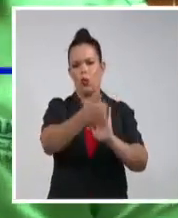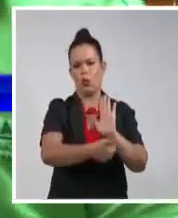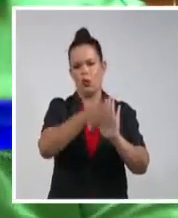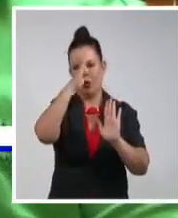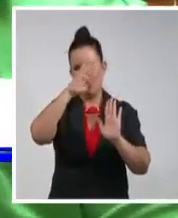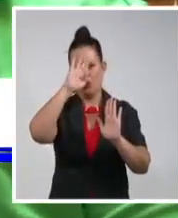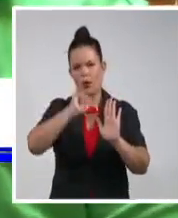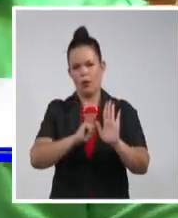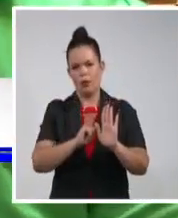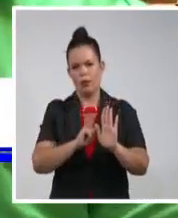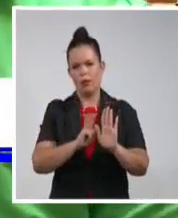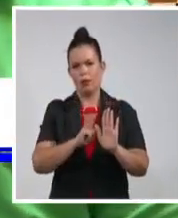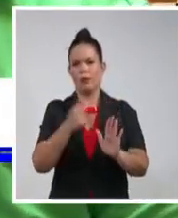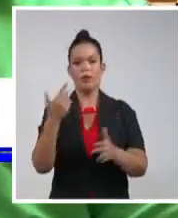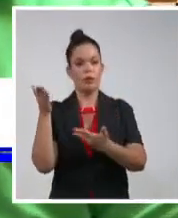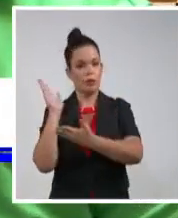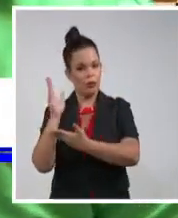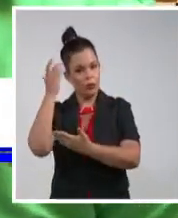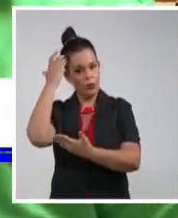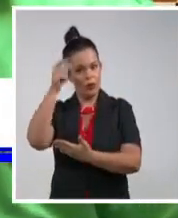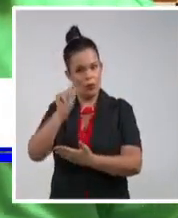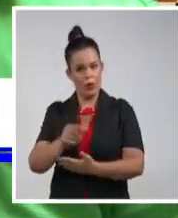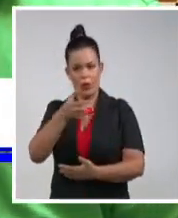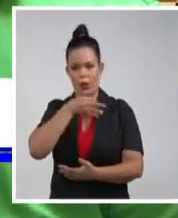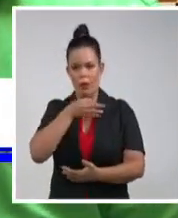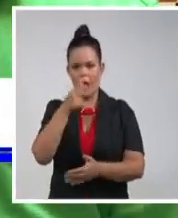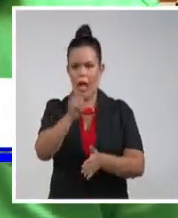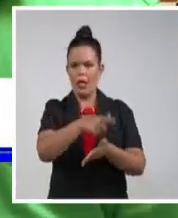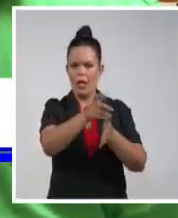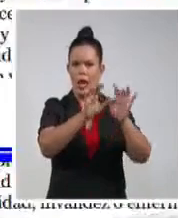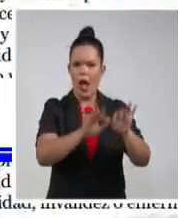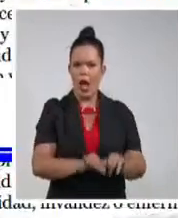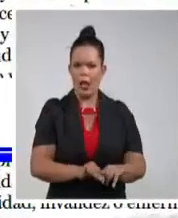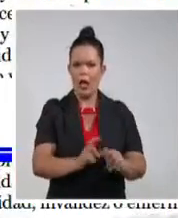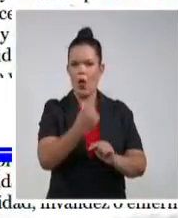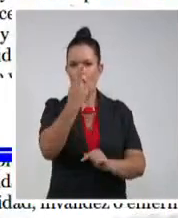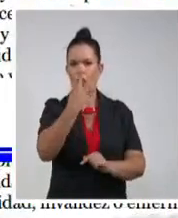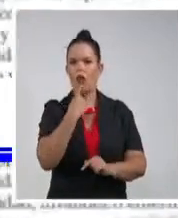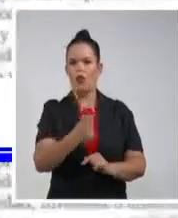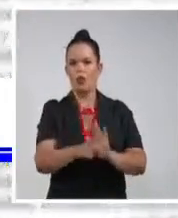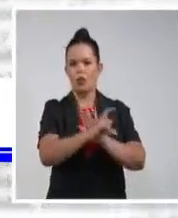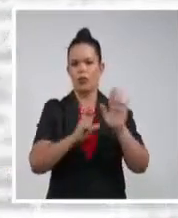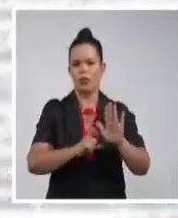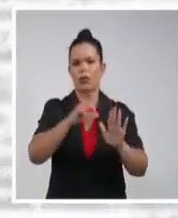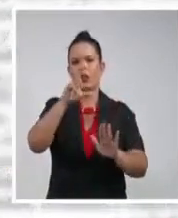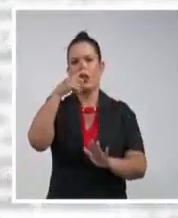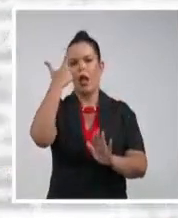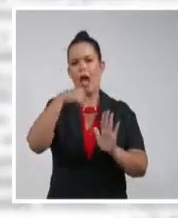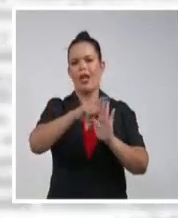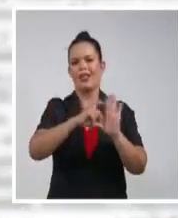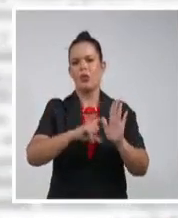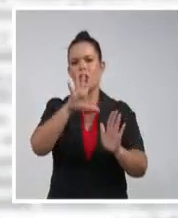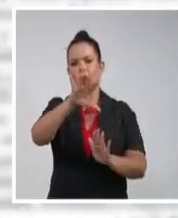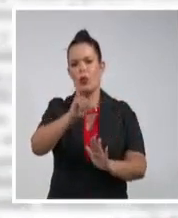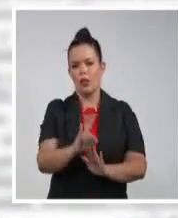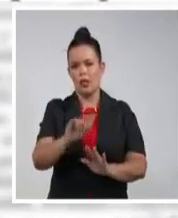que le entregó el 20 de septiembre solamente hace alusión al artículo 56, que es el derecho que tenemos los cubanos de